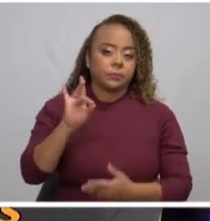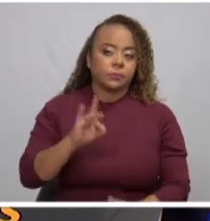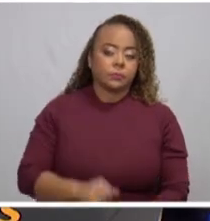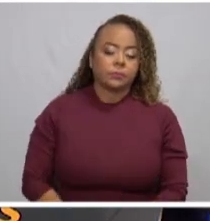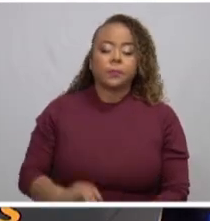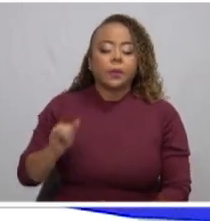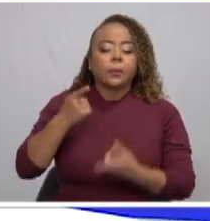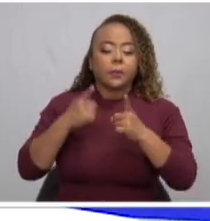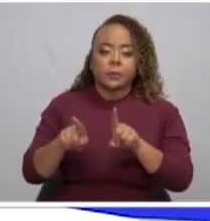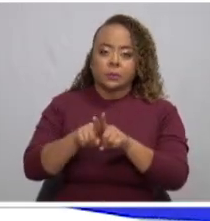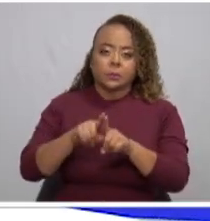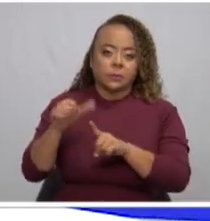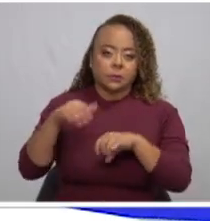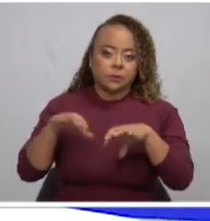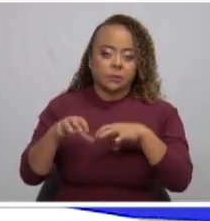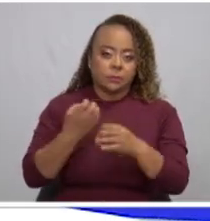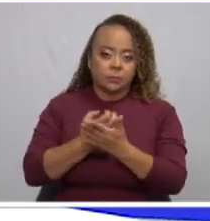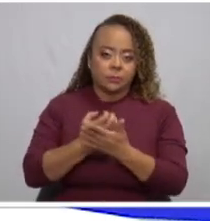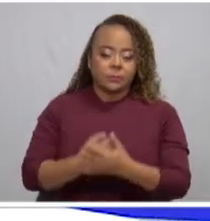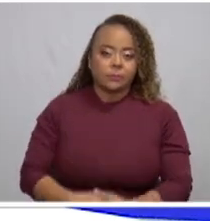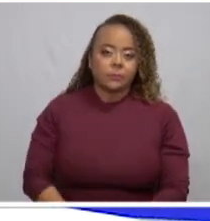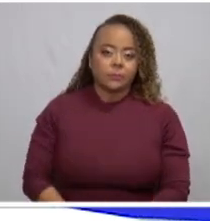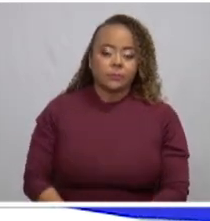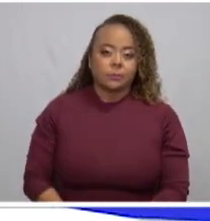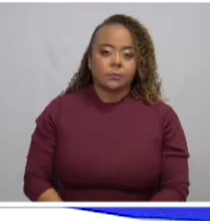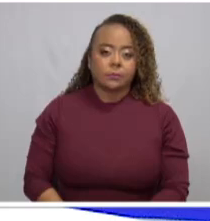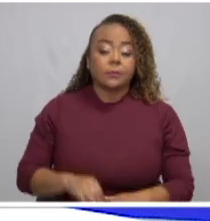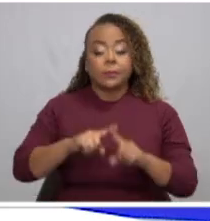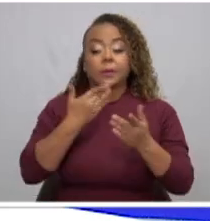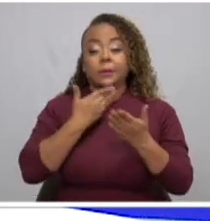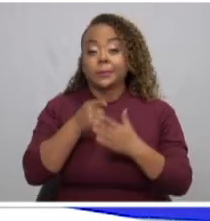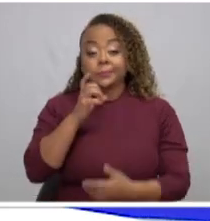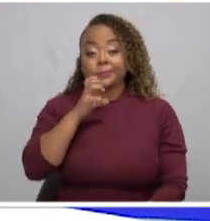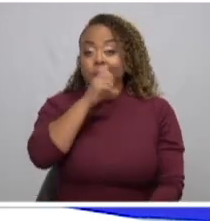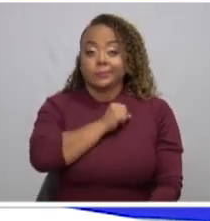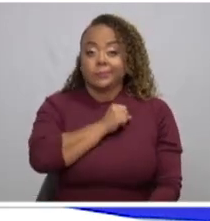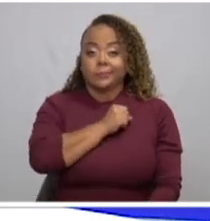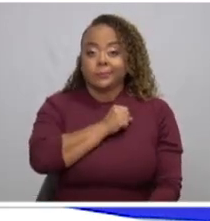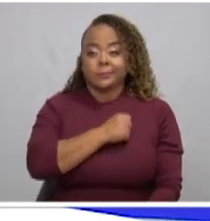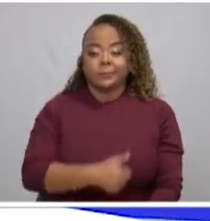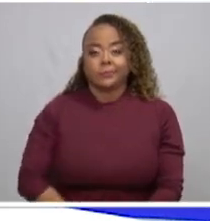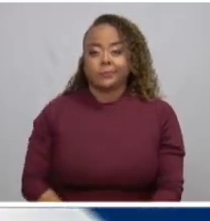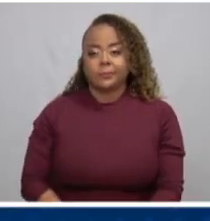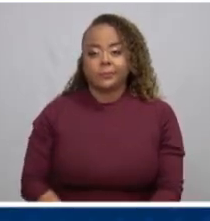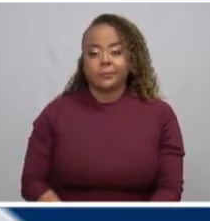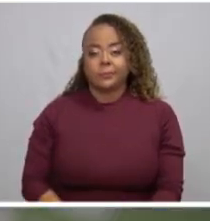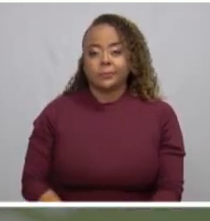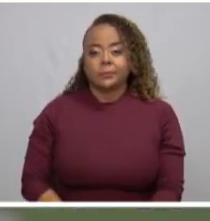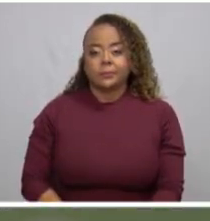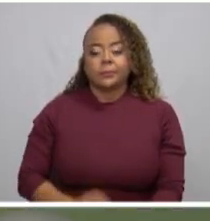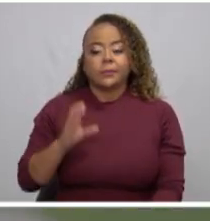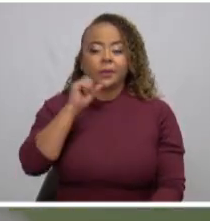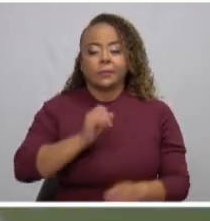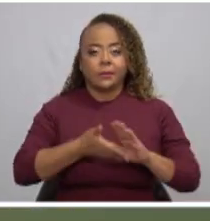como pasa también en otras actividades económicas no pero que bueno si te descubren si te si encuentran no la la